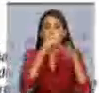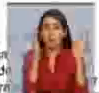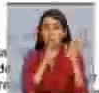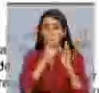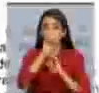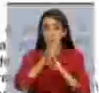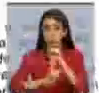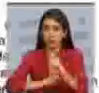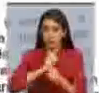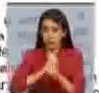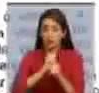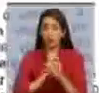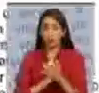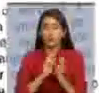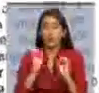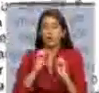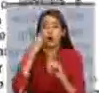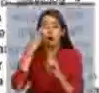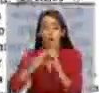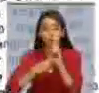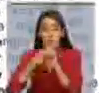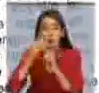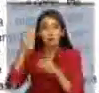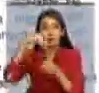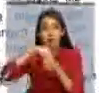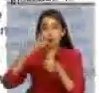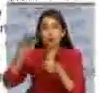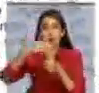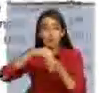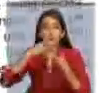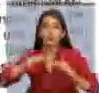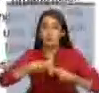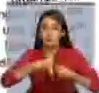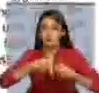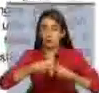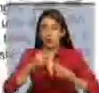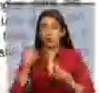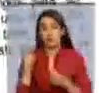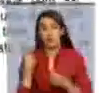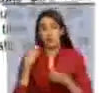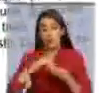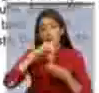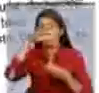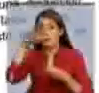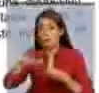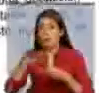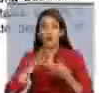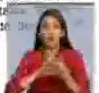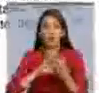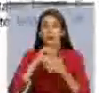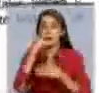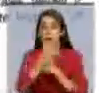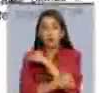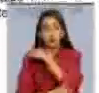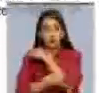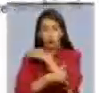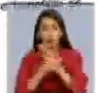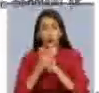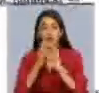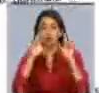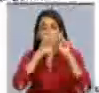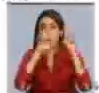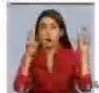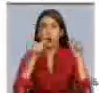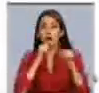un impuesto mensual sobre los fondos disponibles e inversiones que mantengan en el exterior las entidades privadas dedicadas a realizar